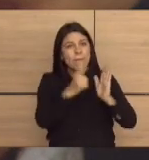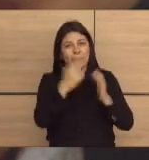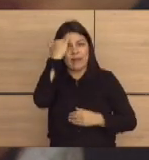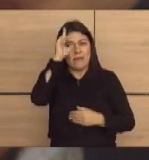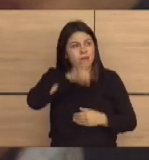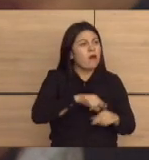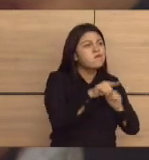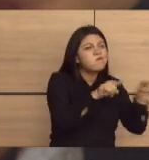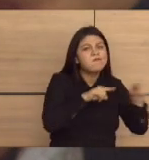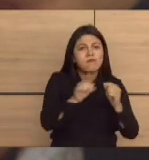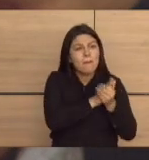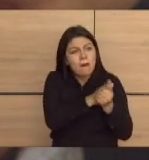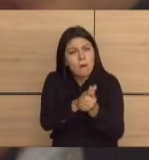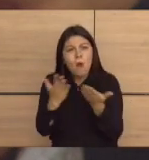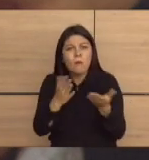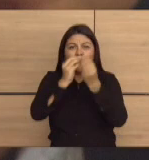nuevas metodologías docentes,